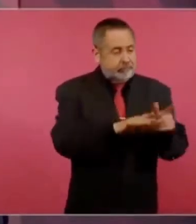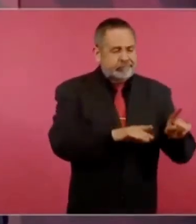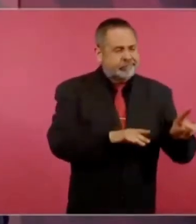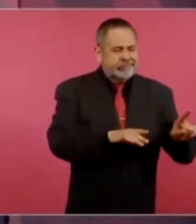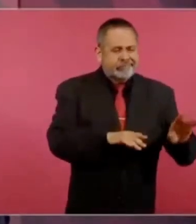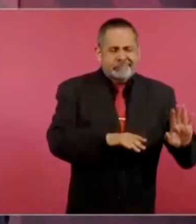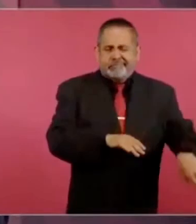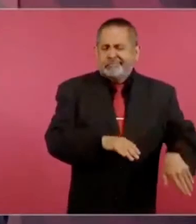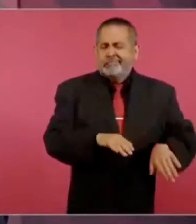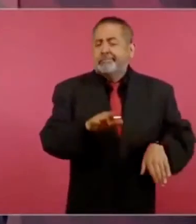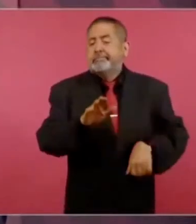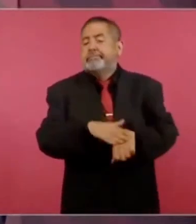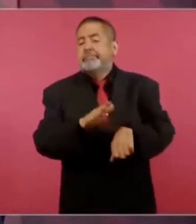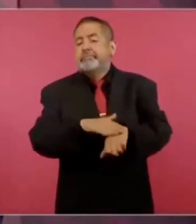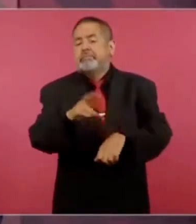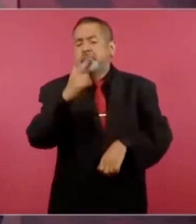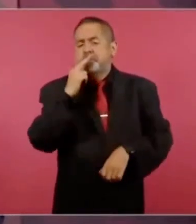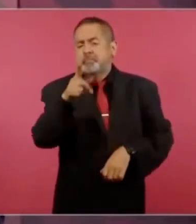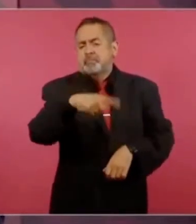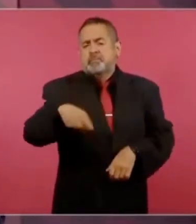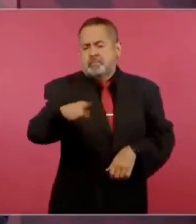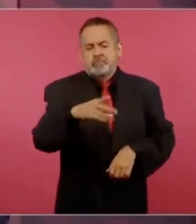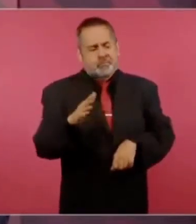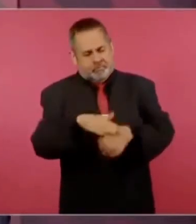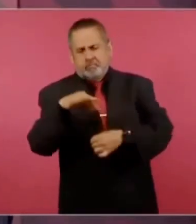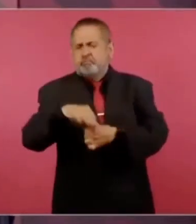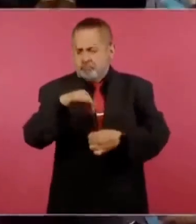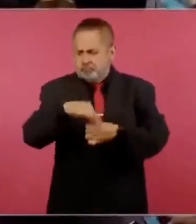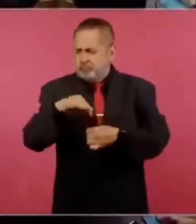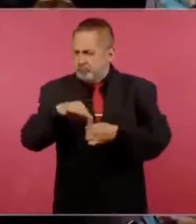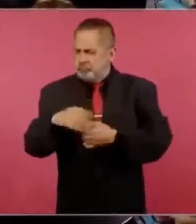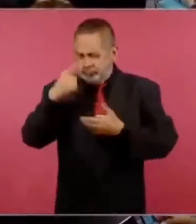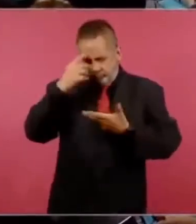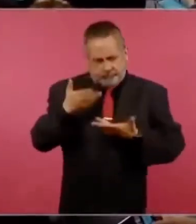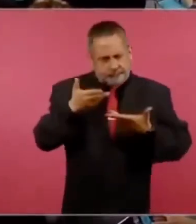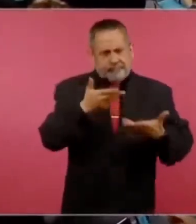votar por el licenciado Peña Nieto.